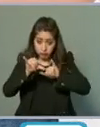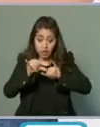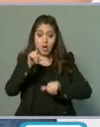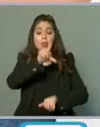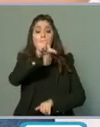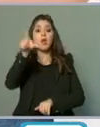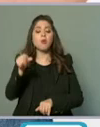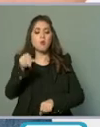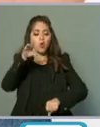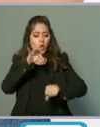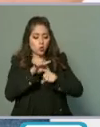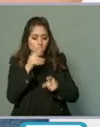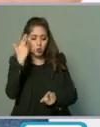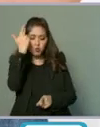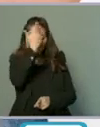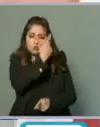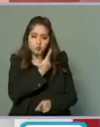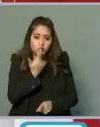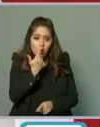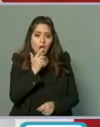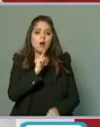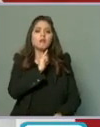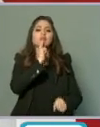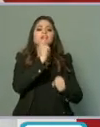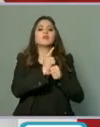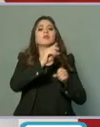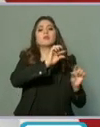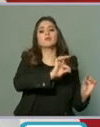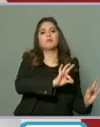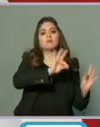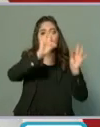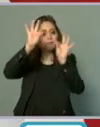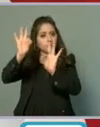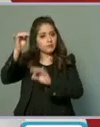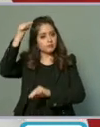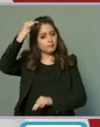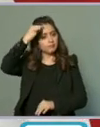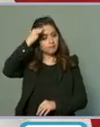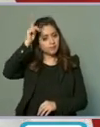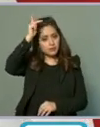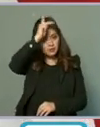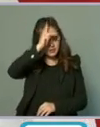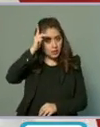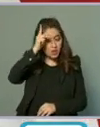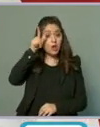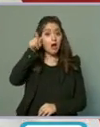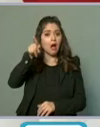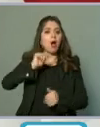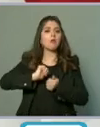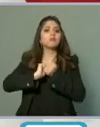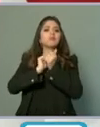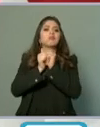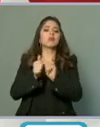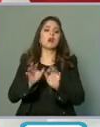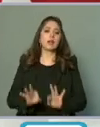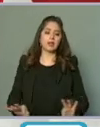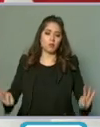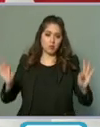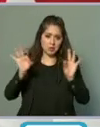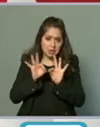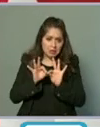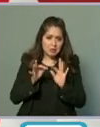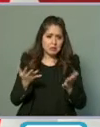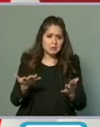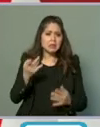factor biológico orgánico, entonces te queda la parte psíquica. Y entonces acudir con un especialista se vuelve muy importante. Tú puedes hacer una especie